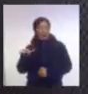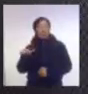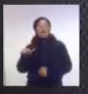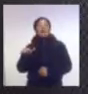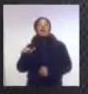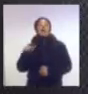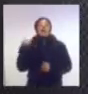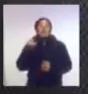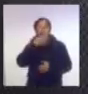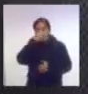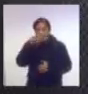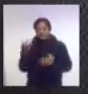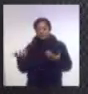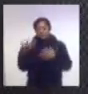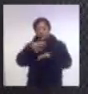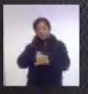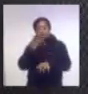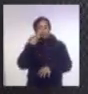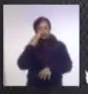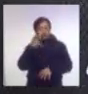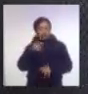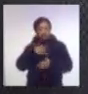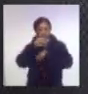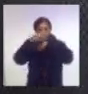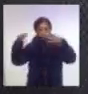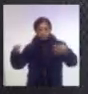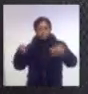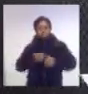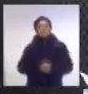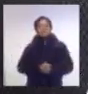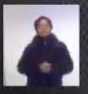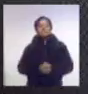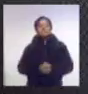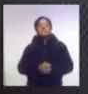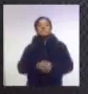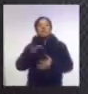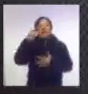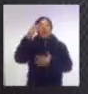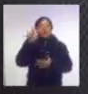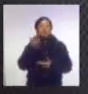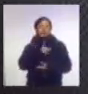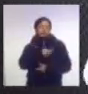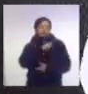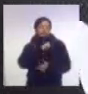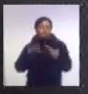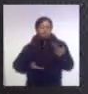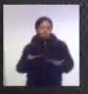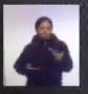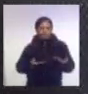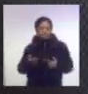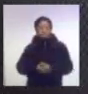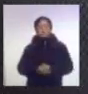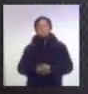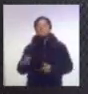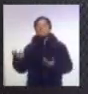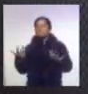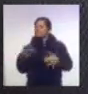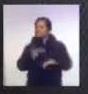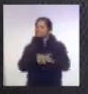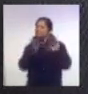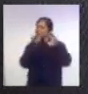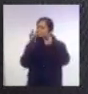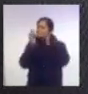muy bien. Nos acompaña Ricardo Rubio, que es un espléndido artista de flamenco, pero que coincide en la escena con